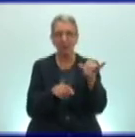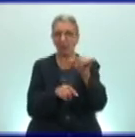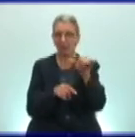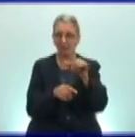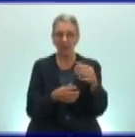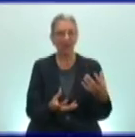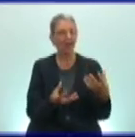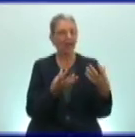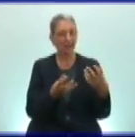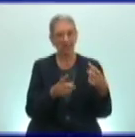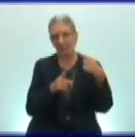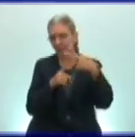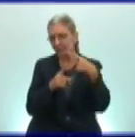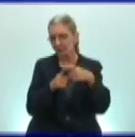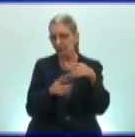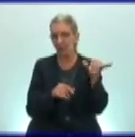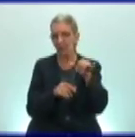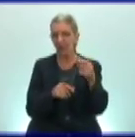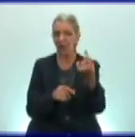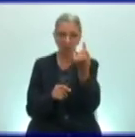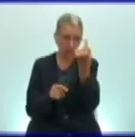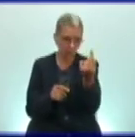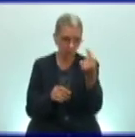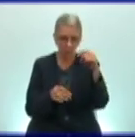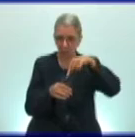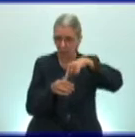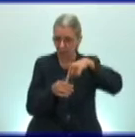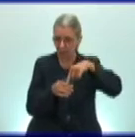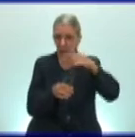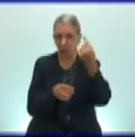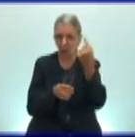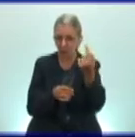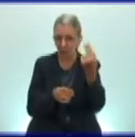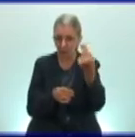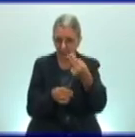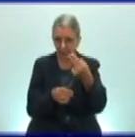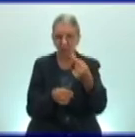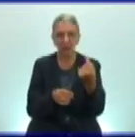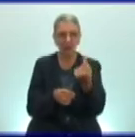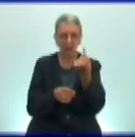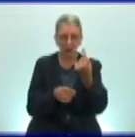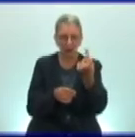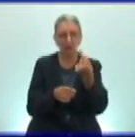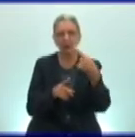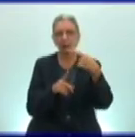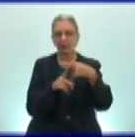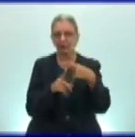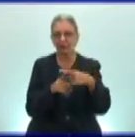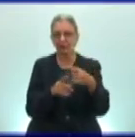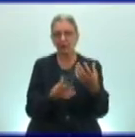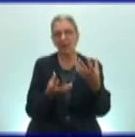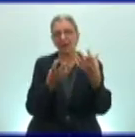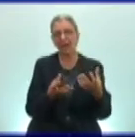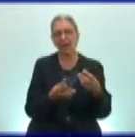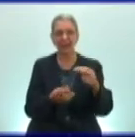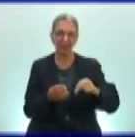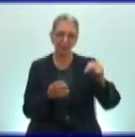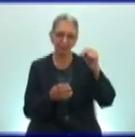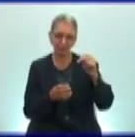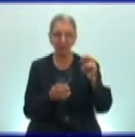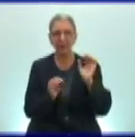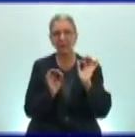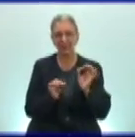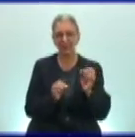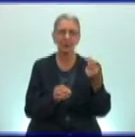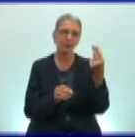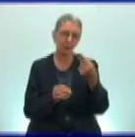hay en el núcleo de un átomo, pero siempre le tenemos que poner el signo positivo porque estamos hablando de la